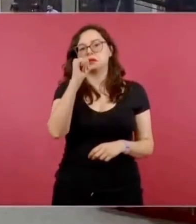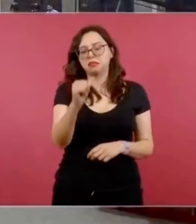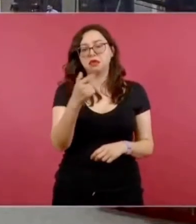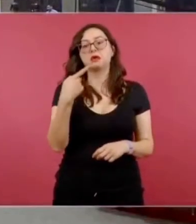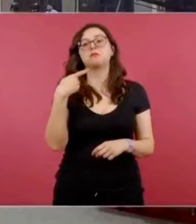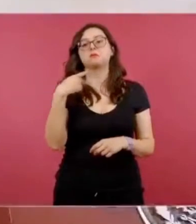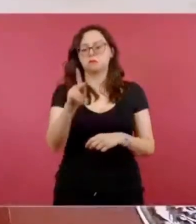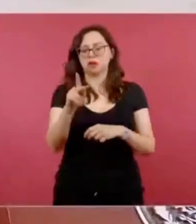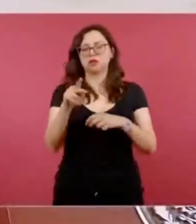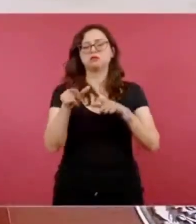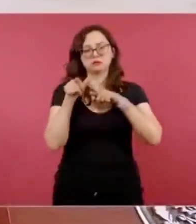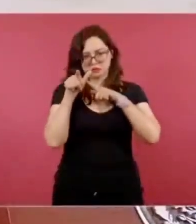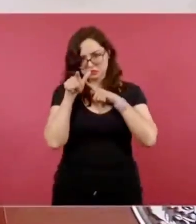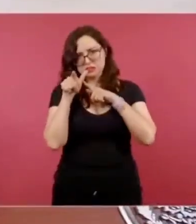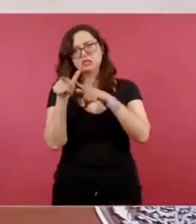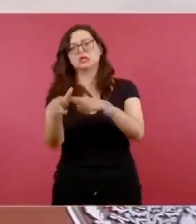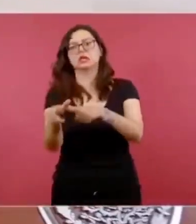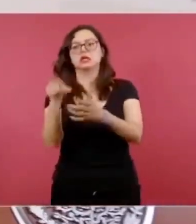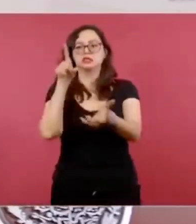un expediente?